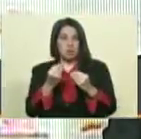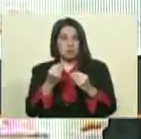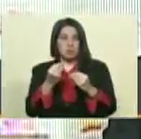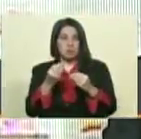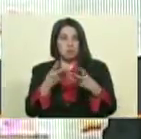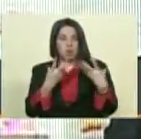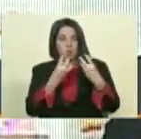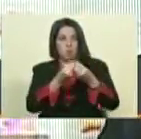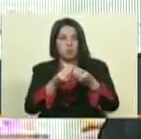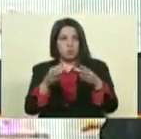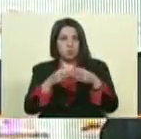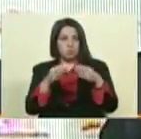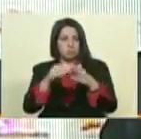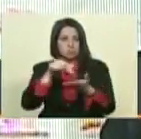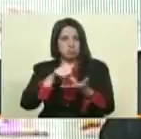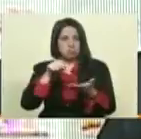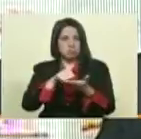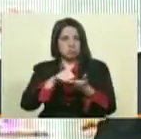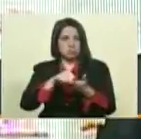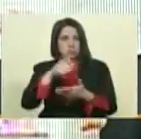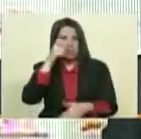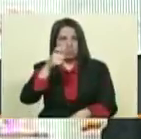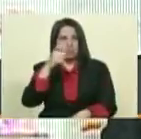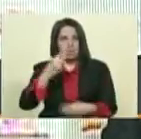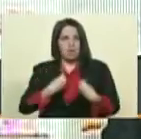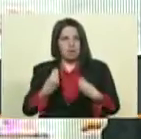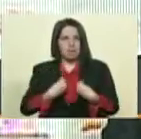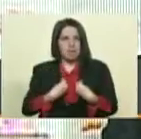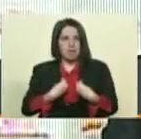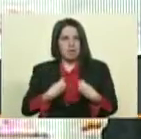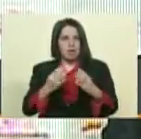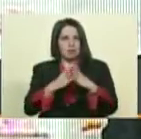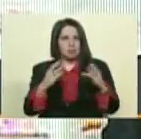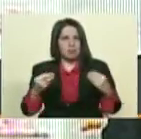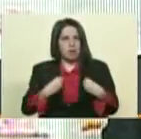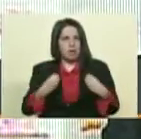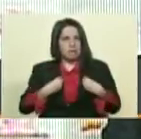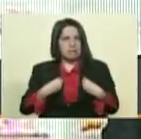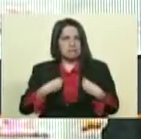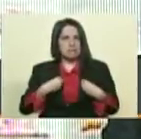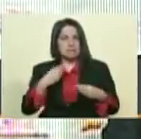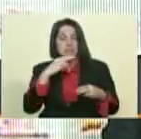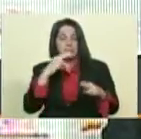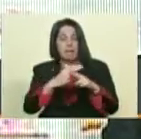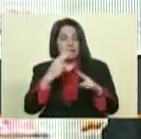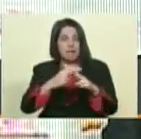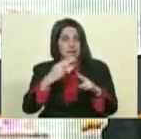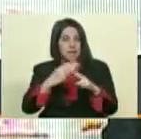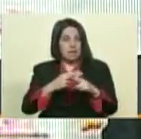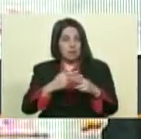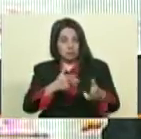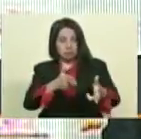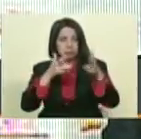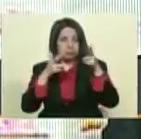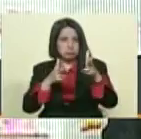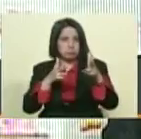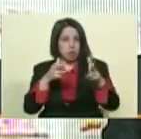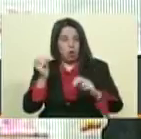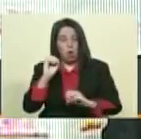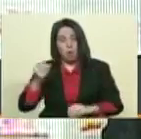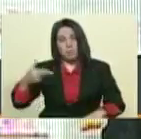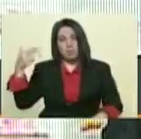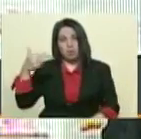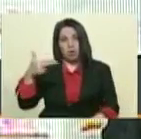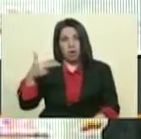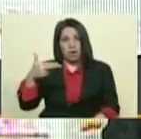combate por la seguridad y la vida todos los días y arriesgan su vida con un fusil o con una pistola en la